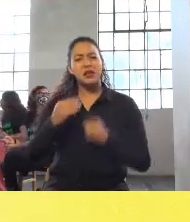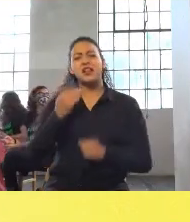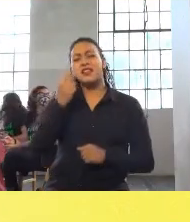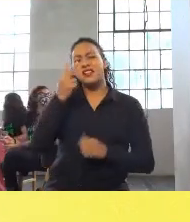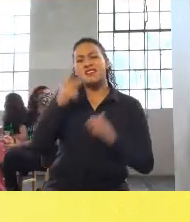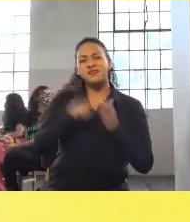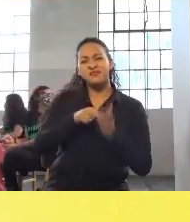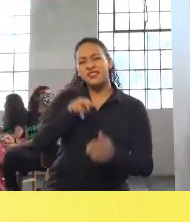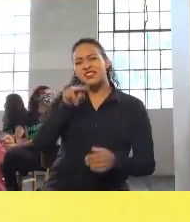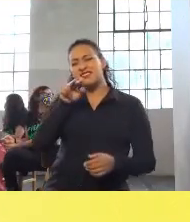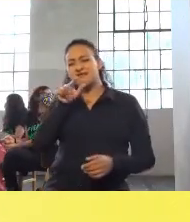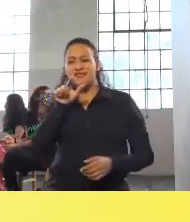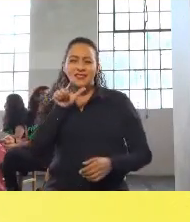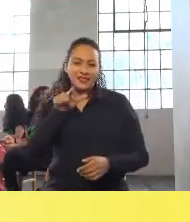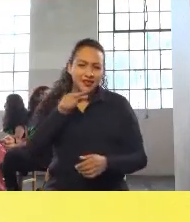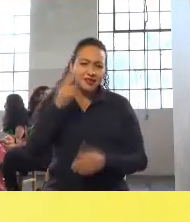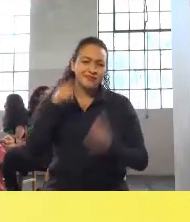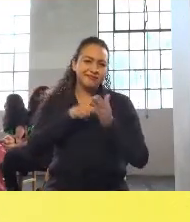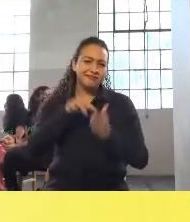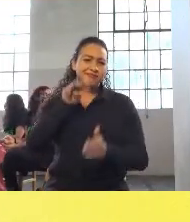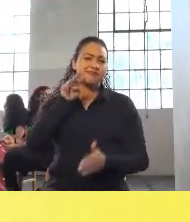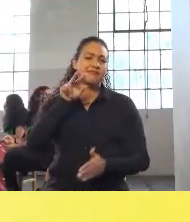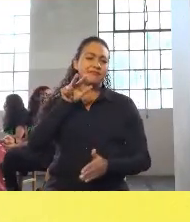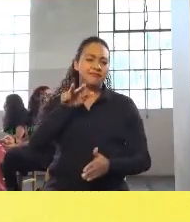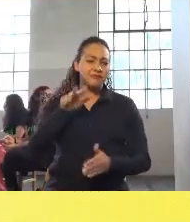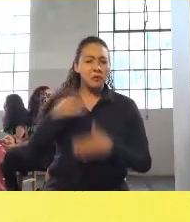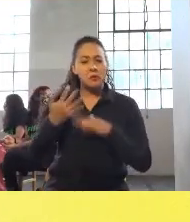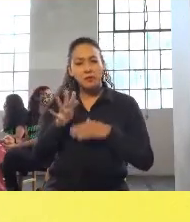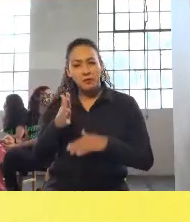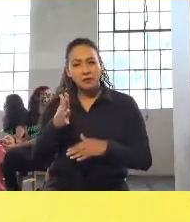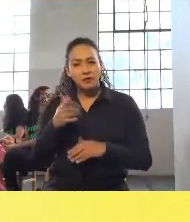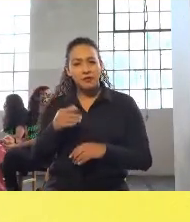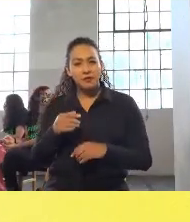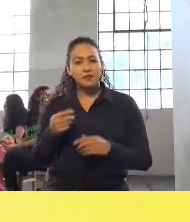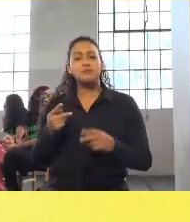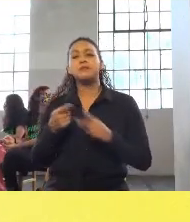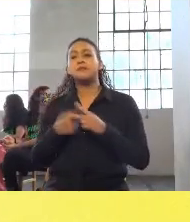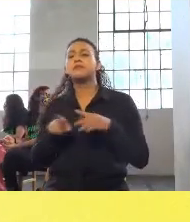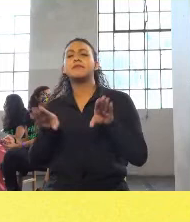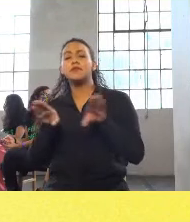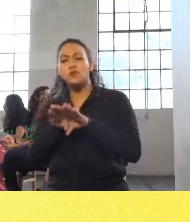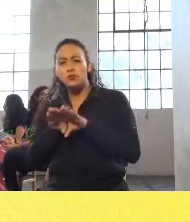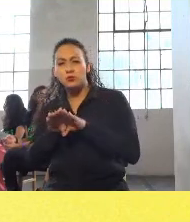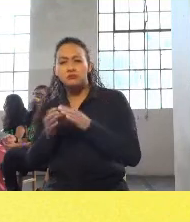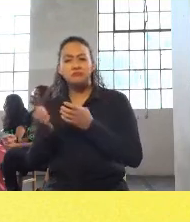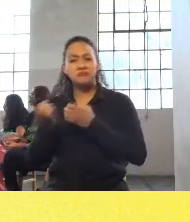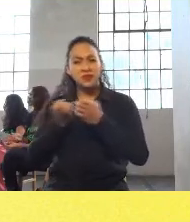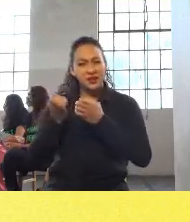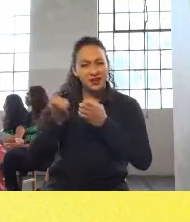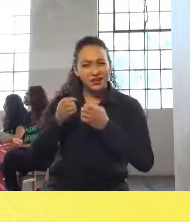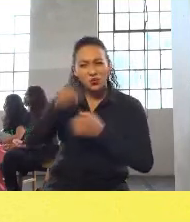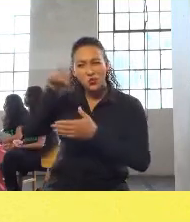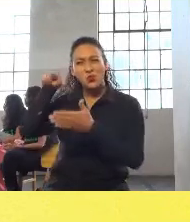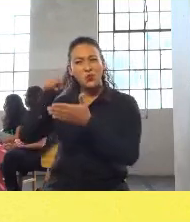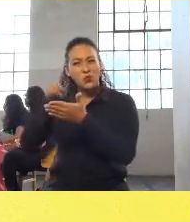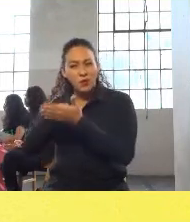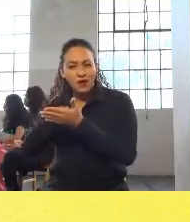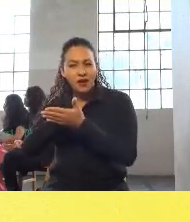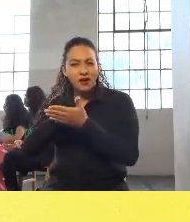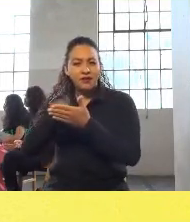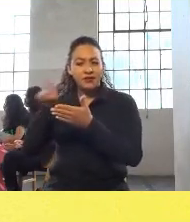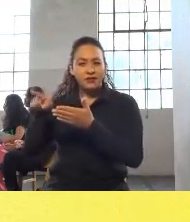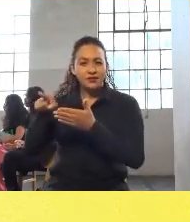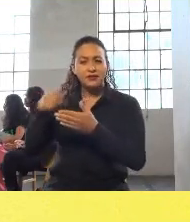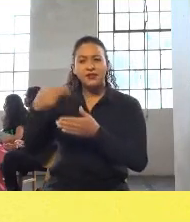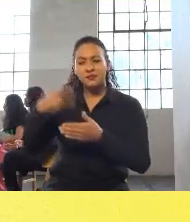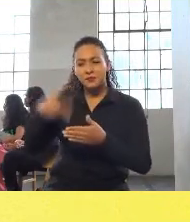2017-2018, a partir de un ejercicio que se hizo en el Laboratorio para la Ciudad. En ese ejercicio,